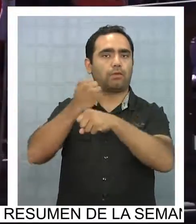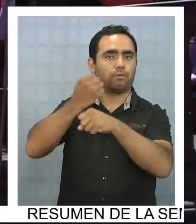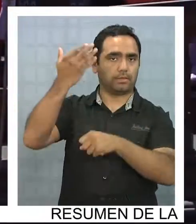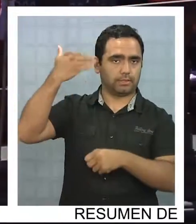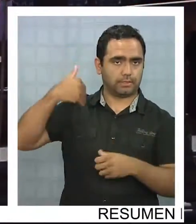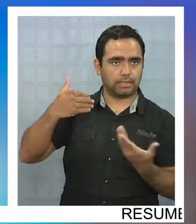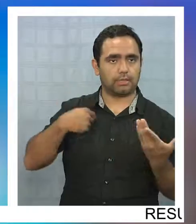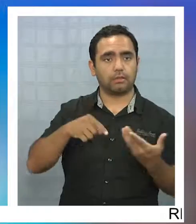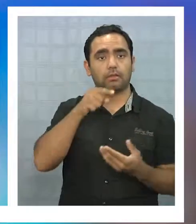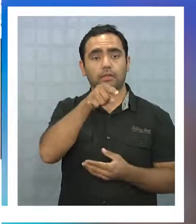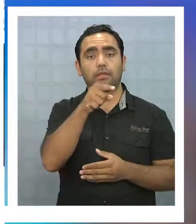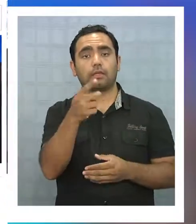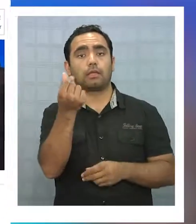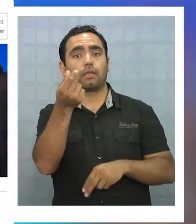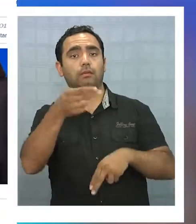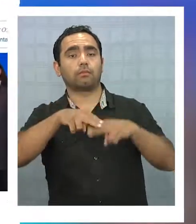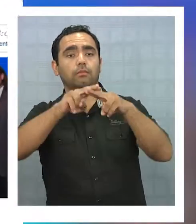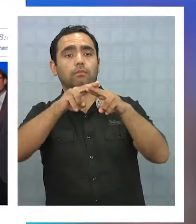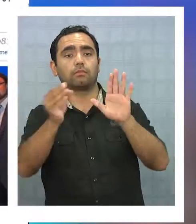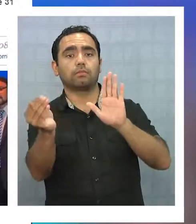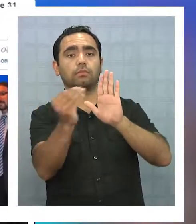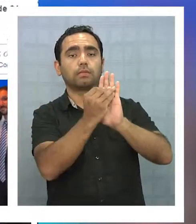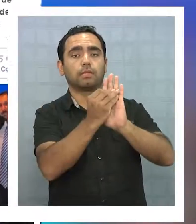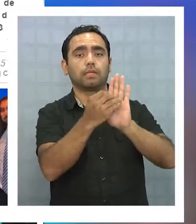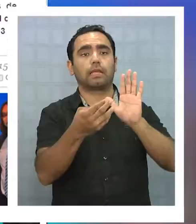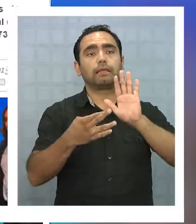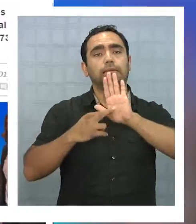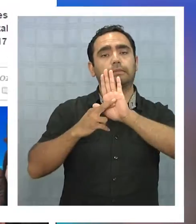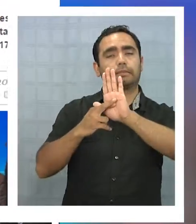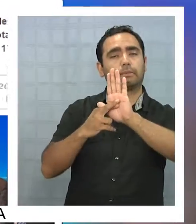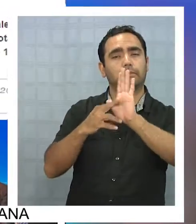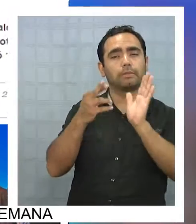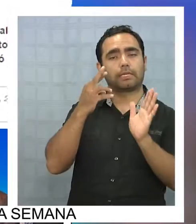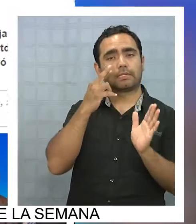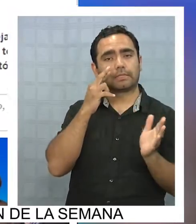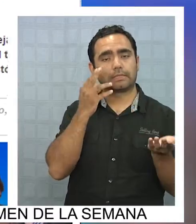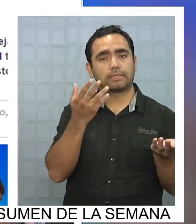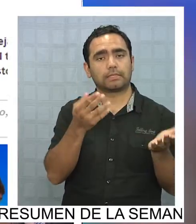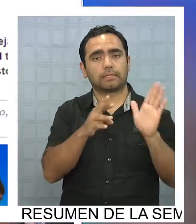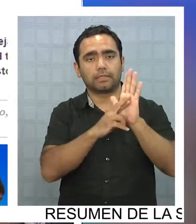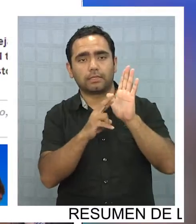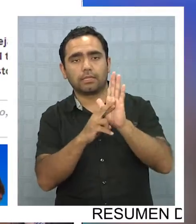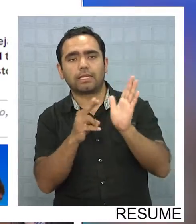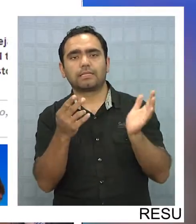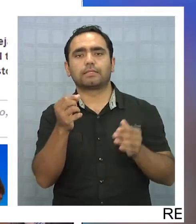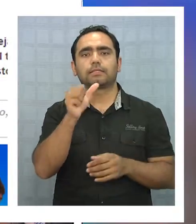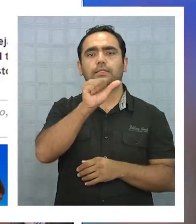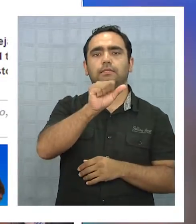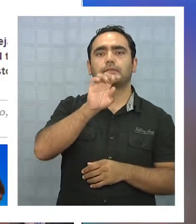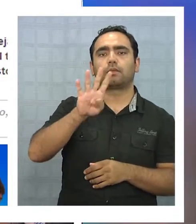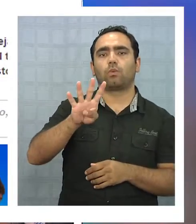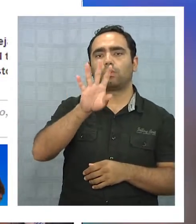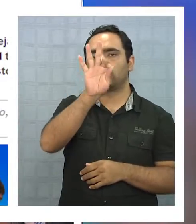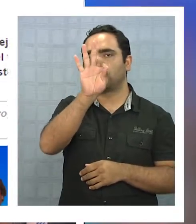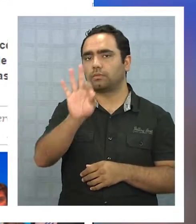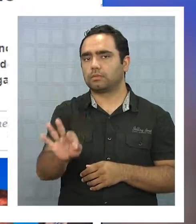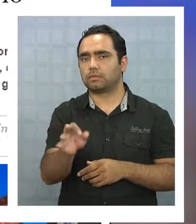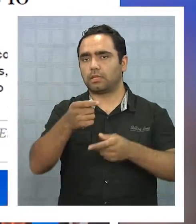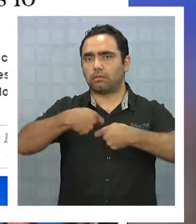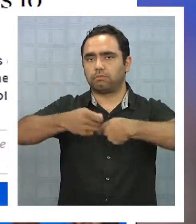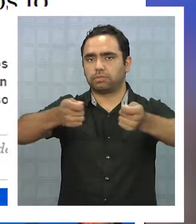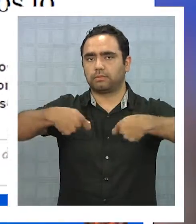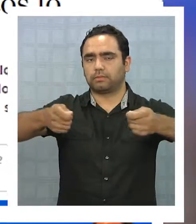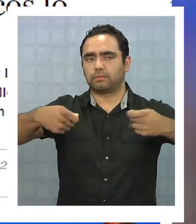en concepto de comisiones y representaciones alcanzó un 64% en gasto de viáticos.